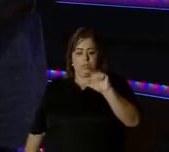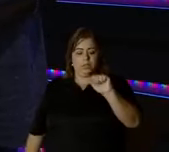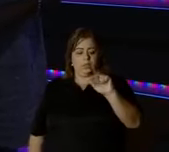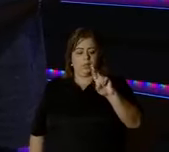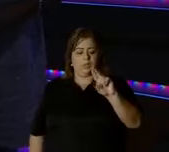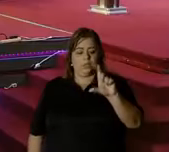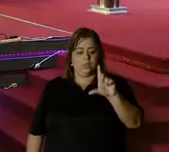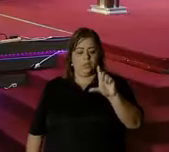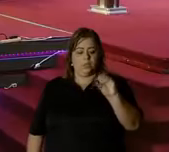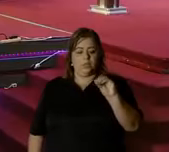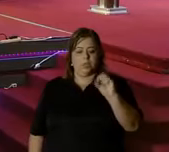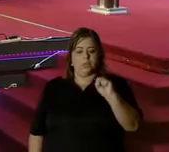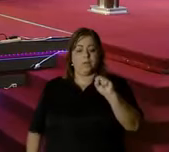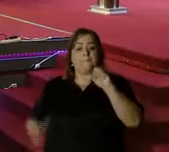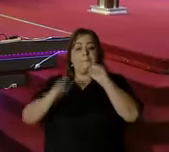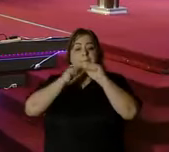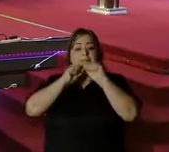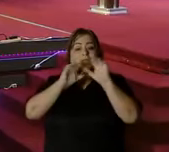Te bendigo.